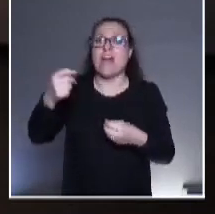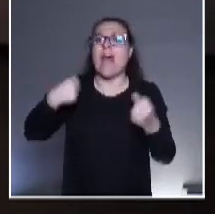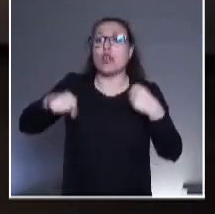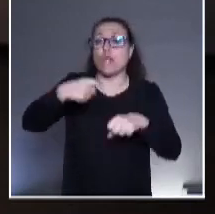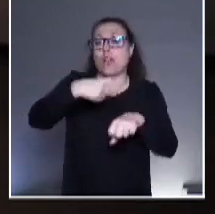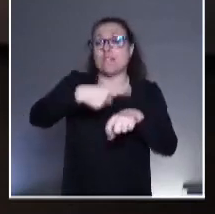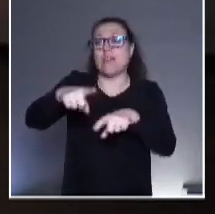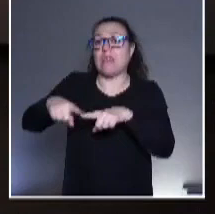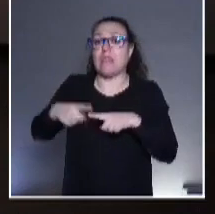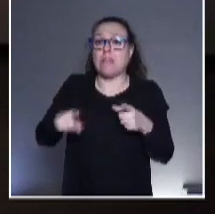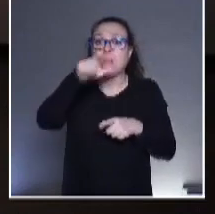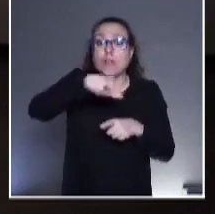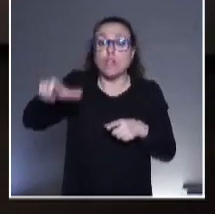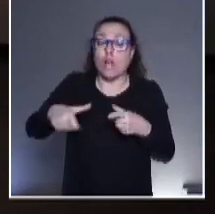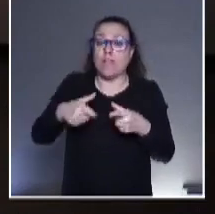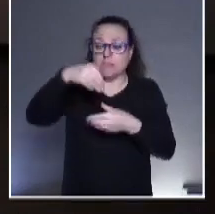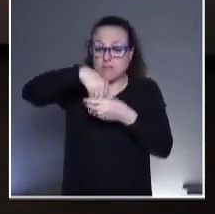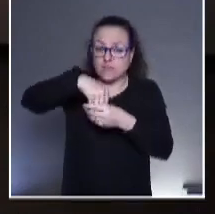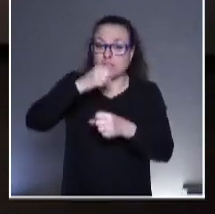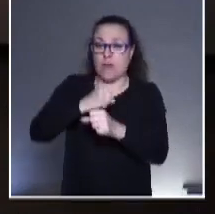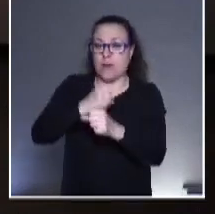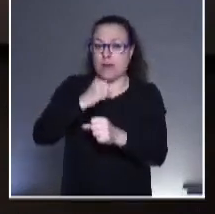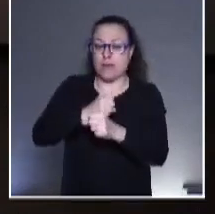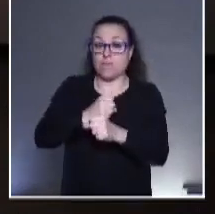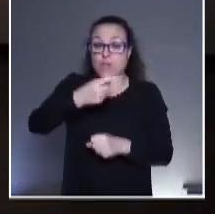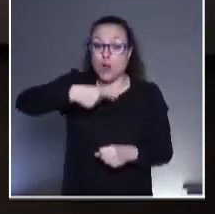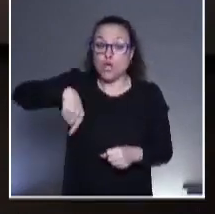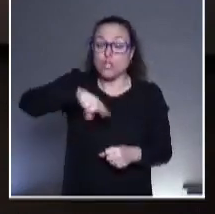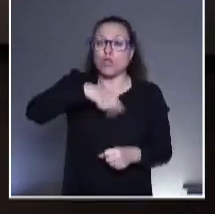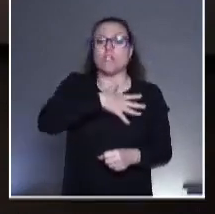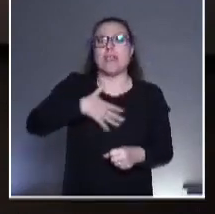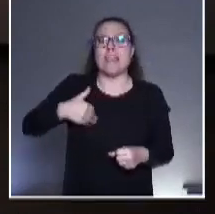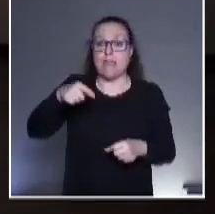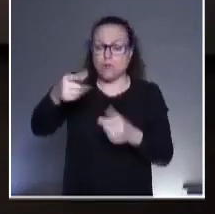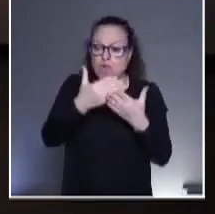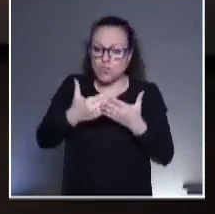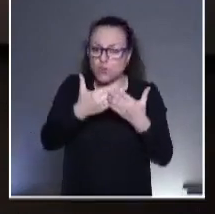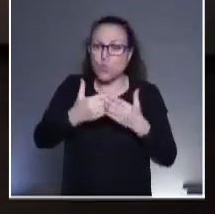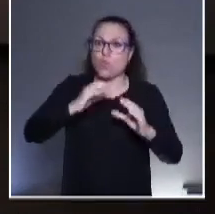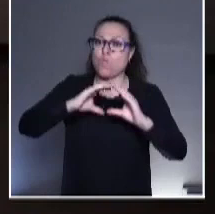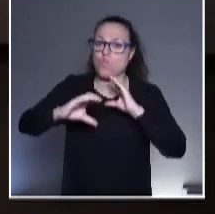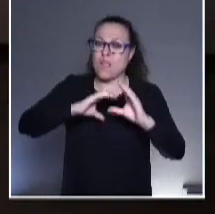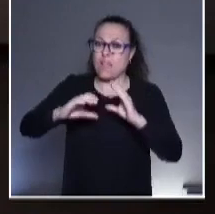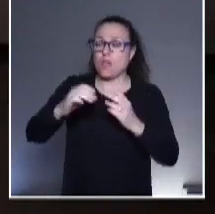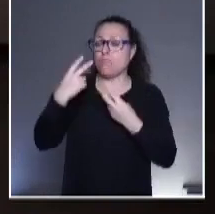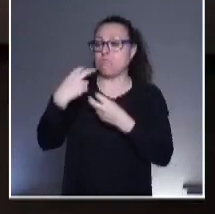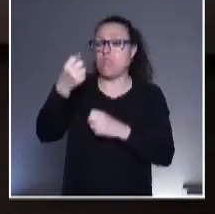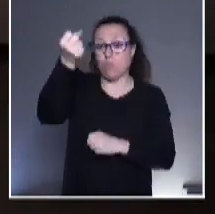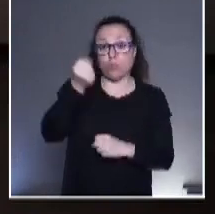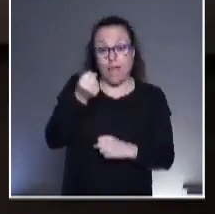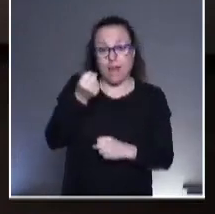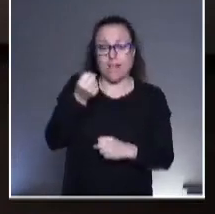actores distintos. En consecuencia, si nosotros pretendíamos abordar el estudio de la comunicación tributaria de una